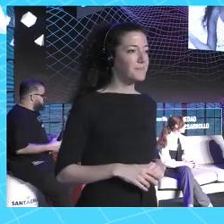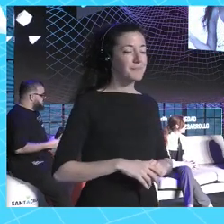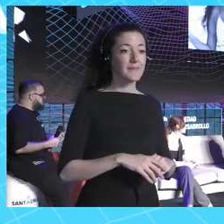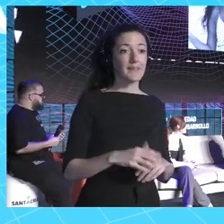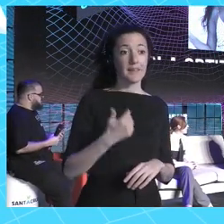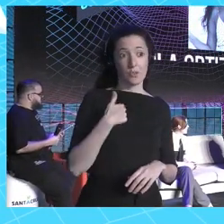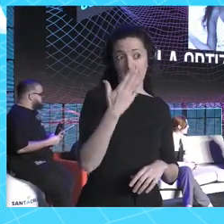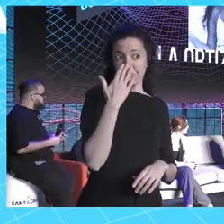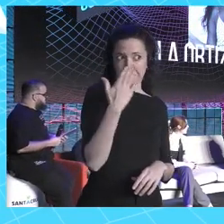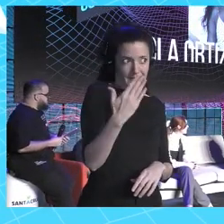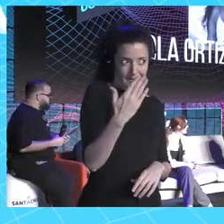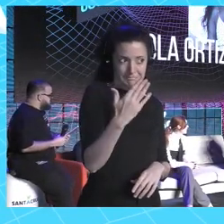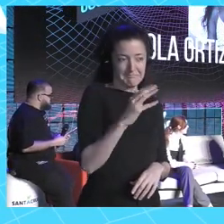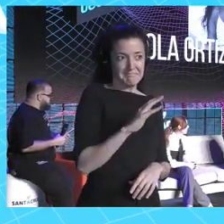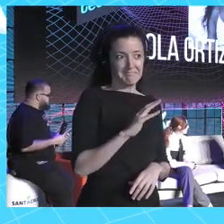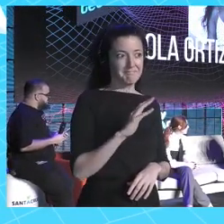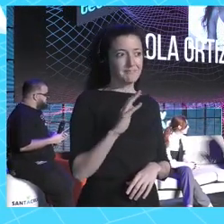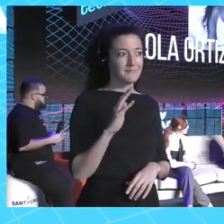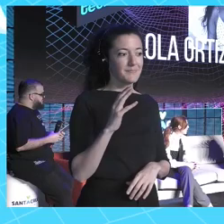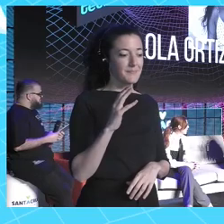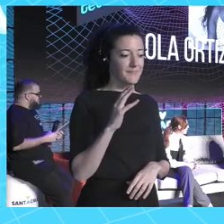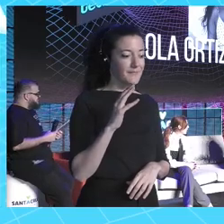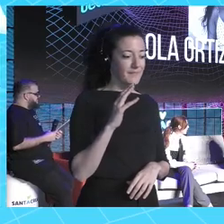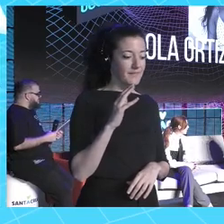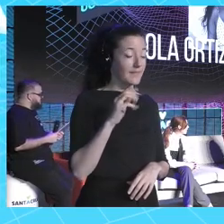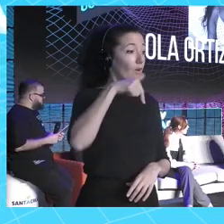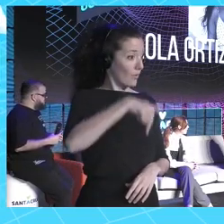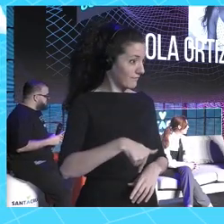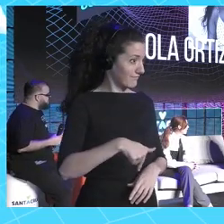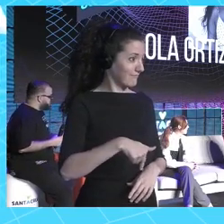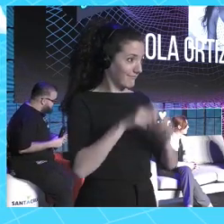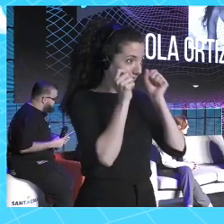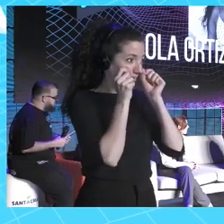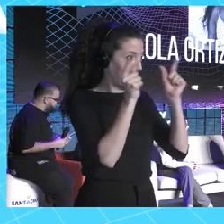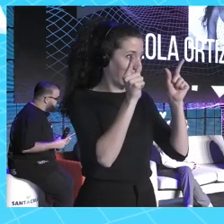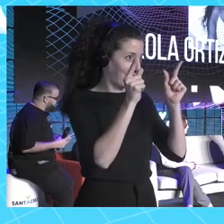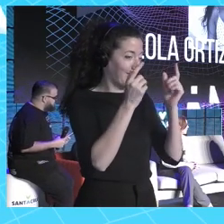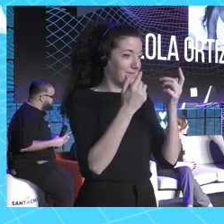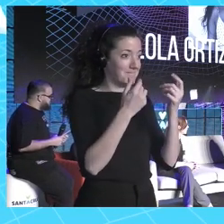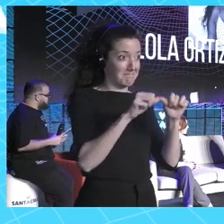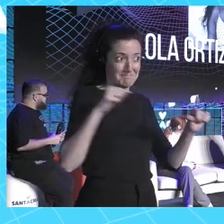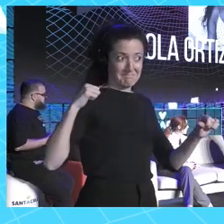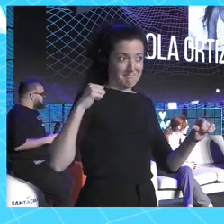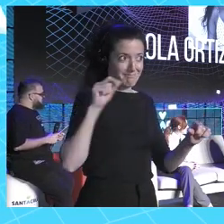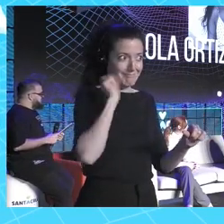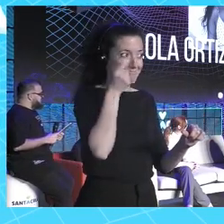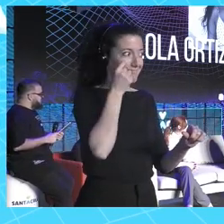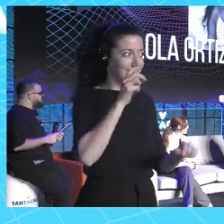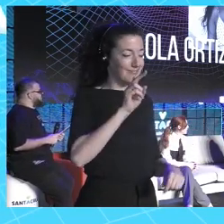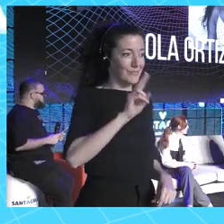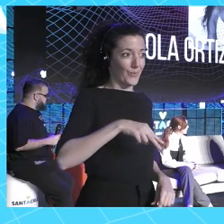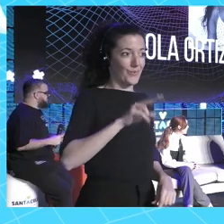soy sincera aprendí sobre esto hoy no lo había escuchado nunca y sinceramente es que